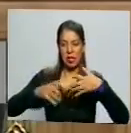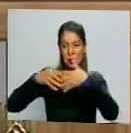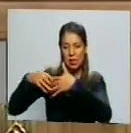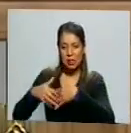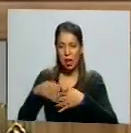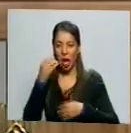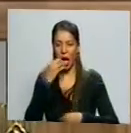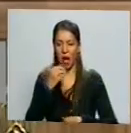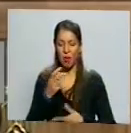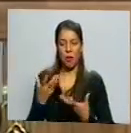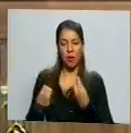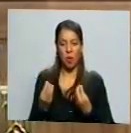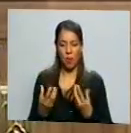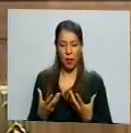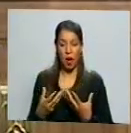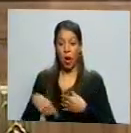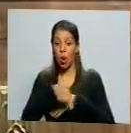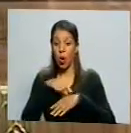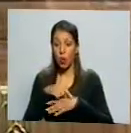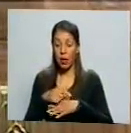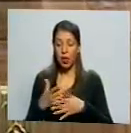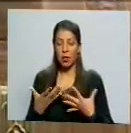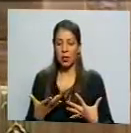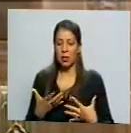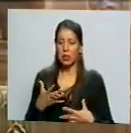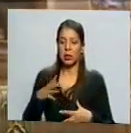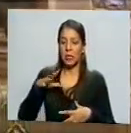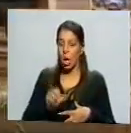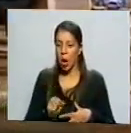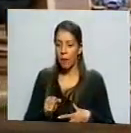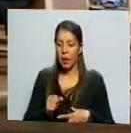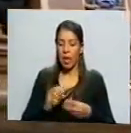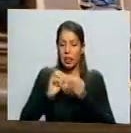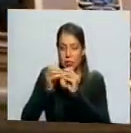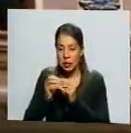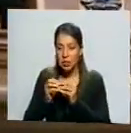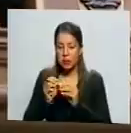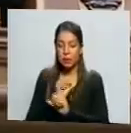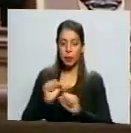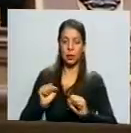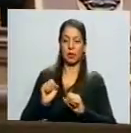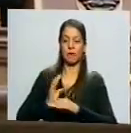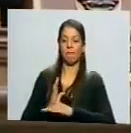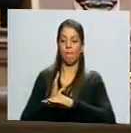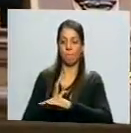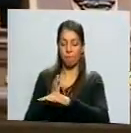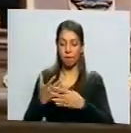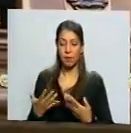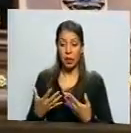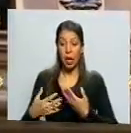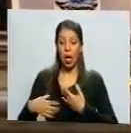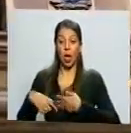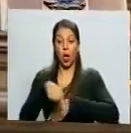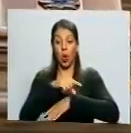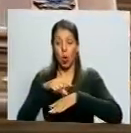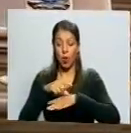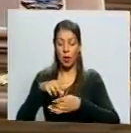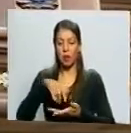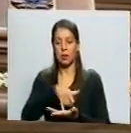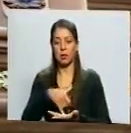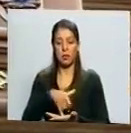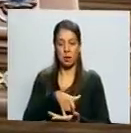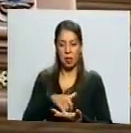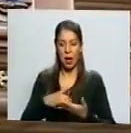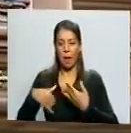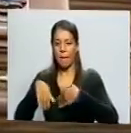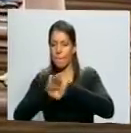que procuran la guerra es que el Estado se afecte su capacidad operativa para tener ese blindaje como Estado de protección de las